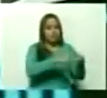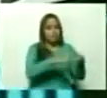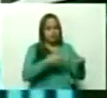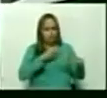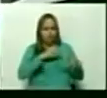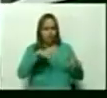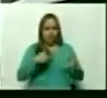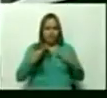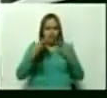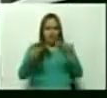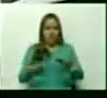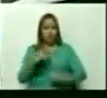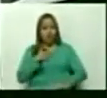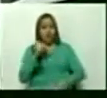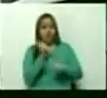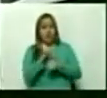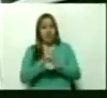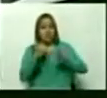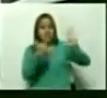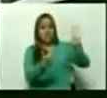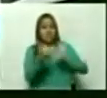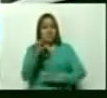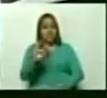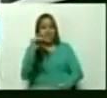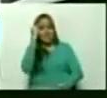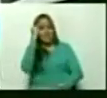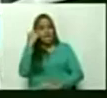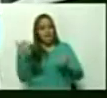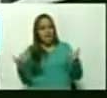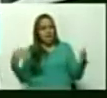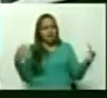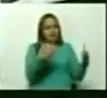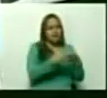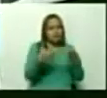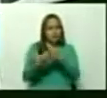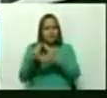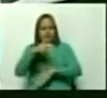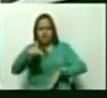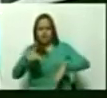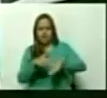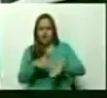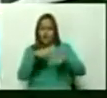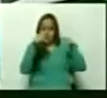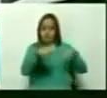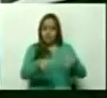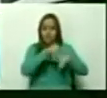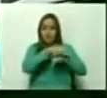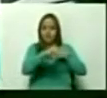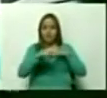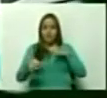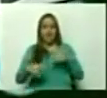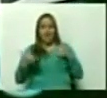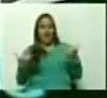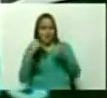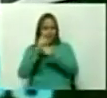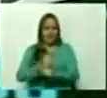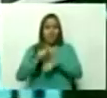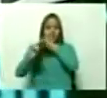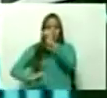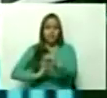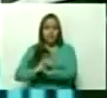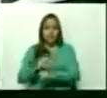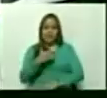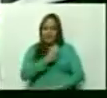estos 63 días que llevo de gestión, nos hemos reunido ya con varios inversionistas a nivel nacional, bueno, locales, y estamos esperando incluso unos internacionales